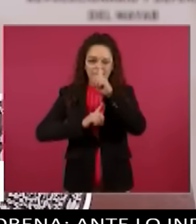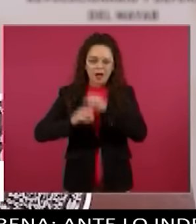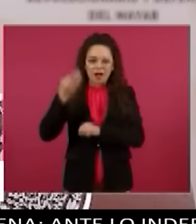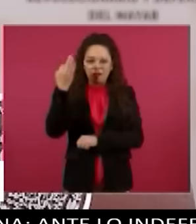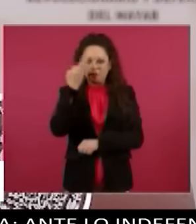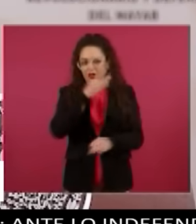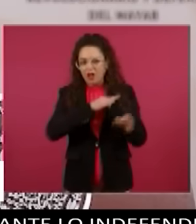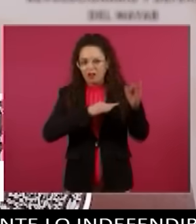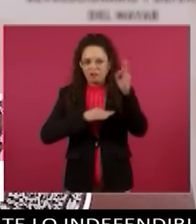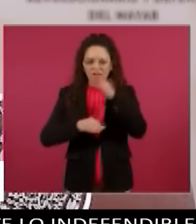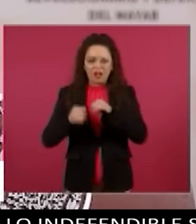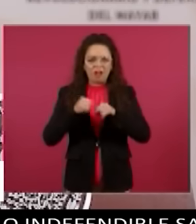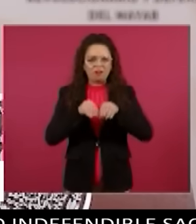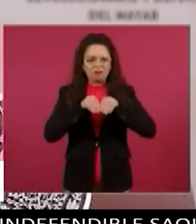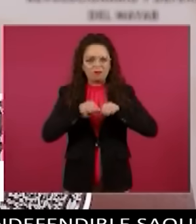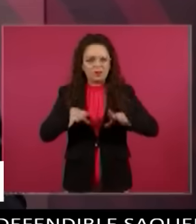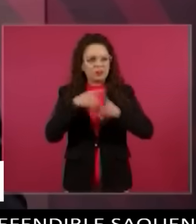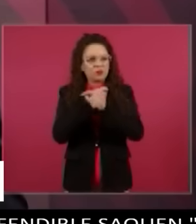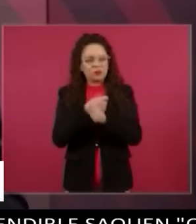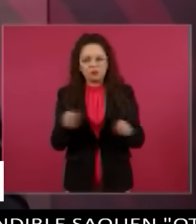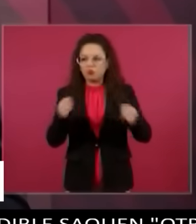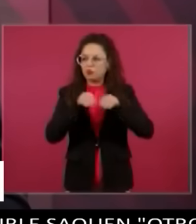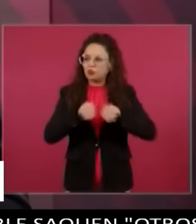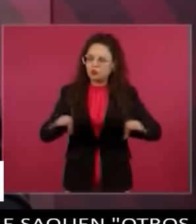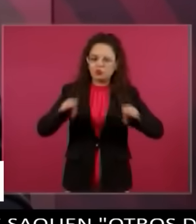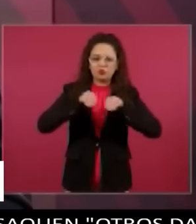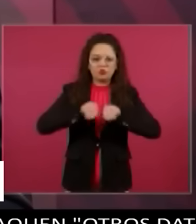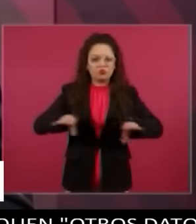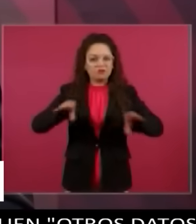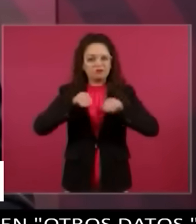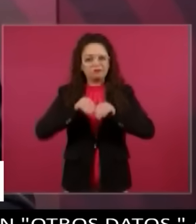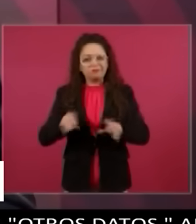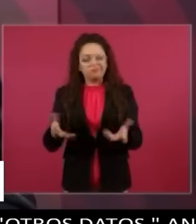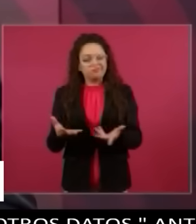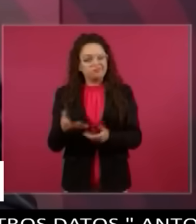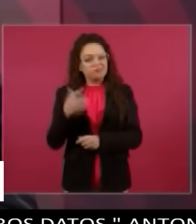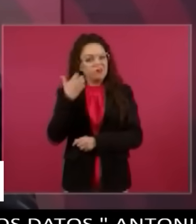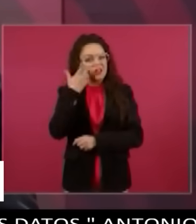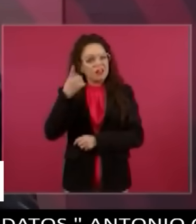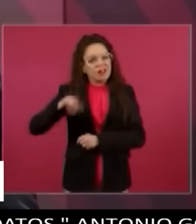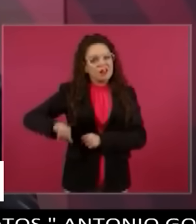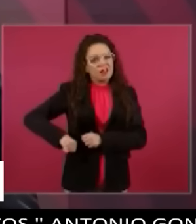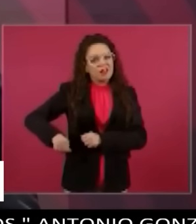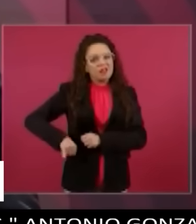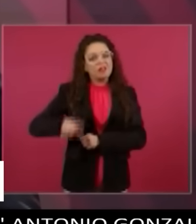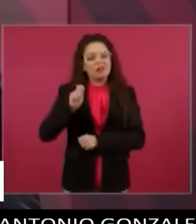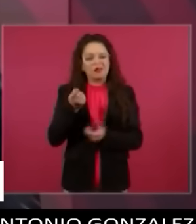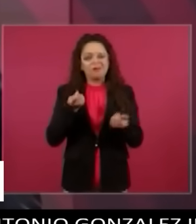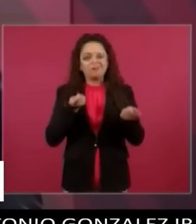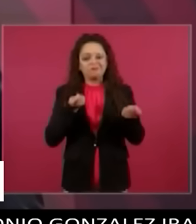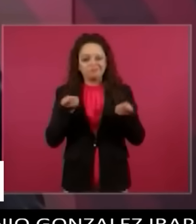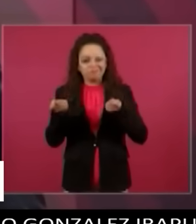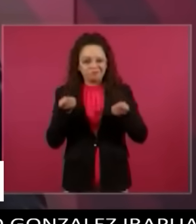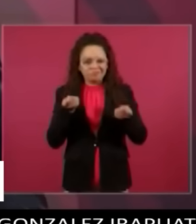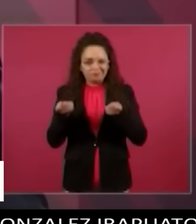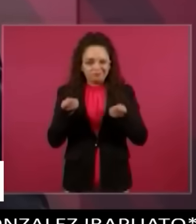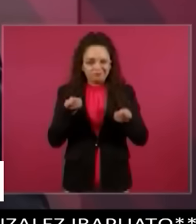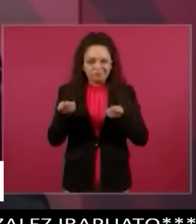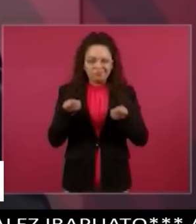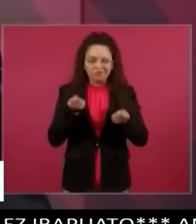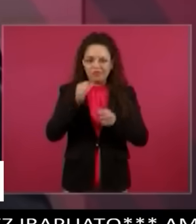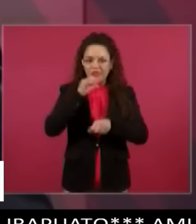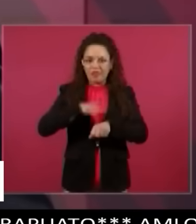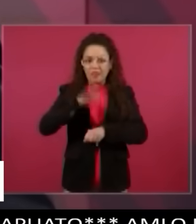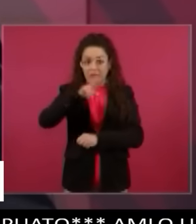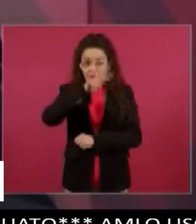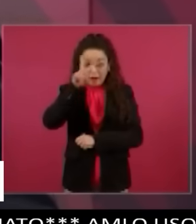autoridad moral y política. El que dijo que respetaría el Poder Judicial les manda a sus secuaces, diputados y